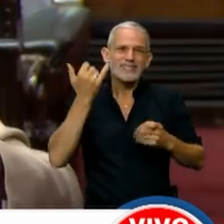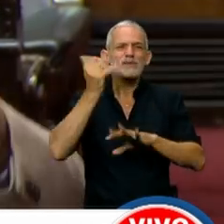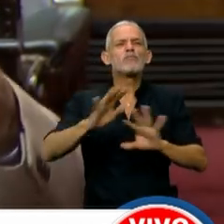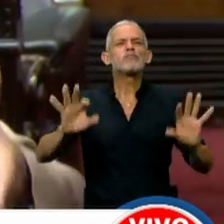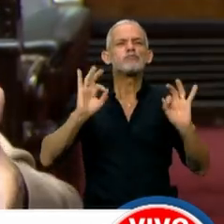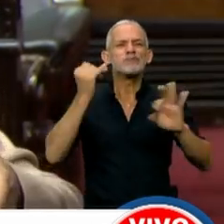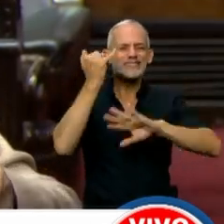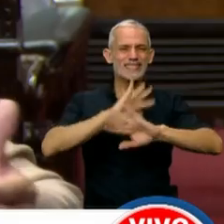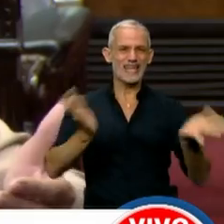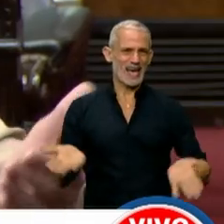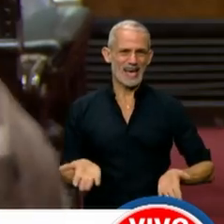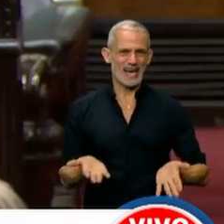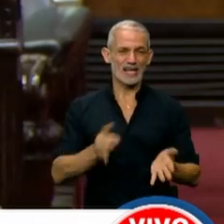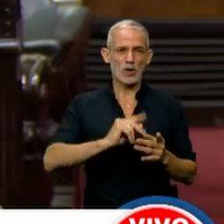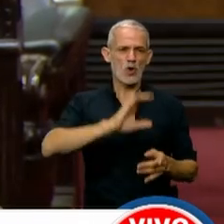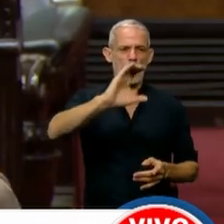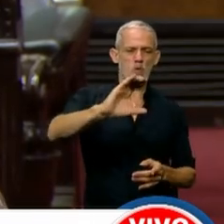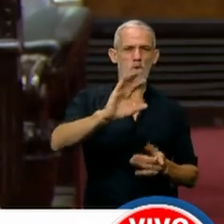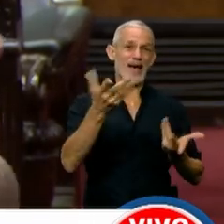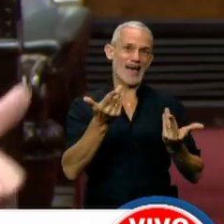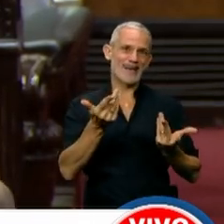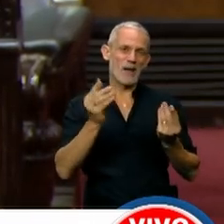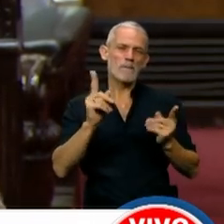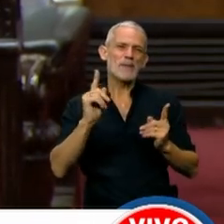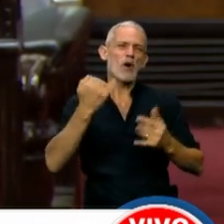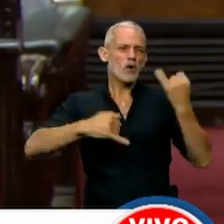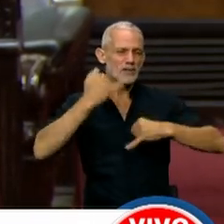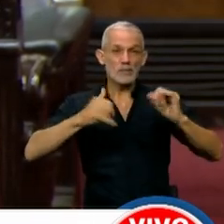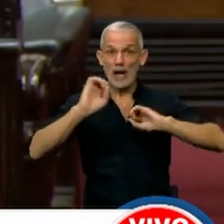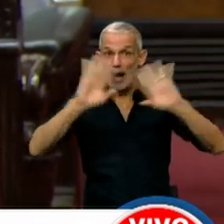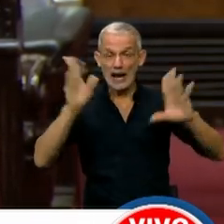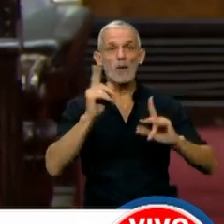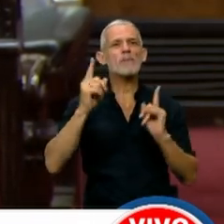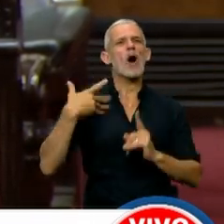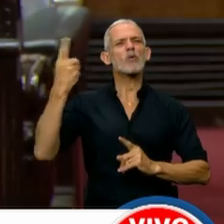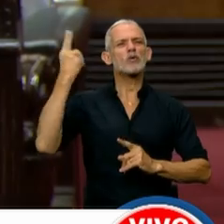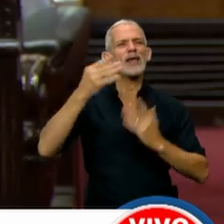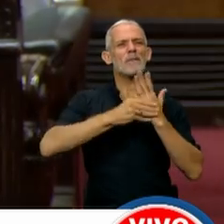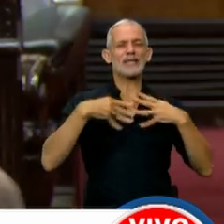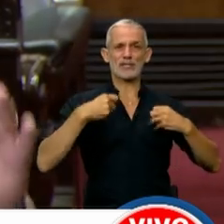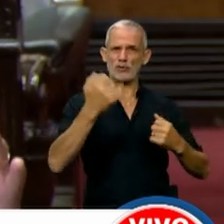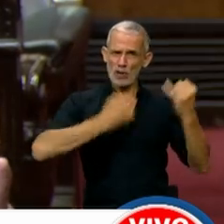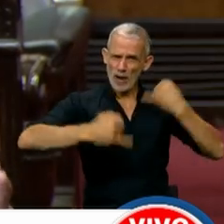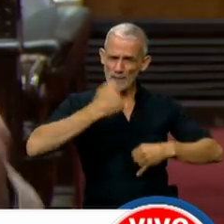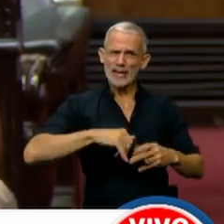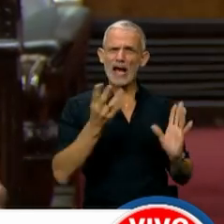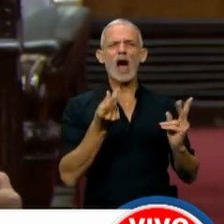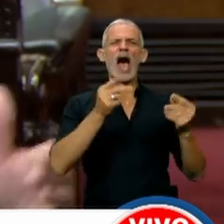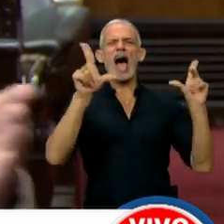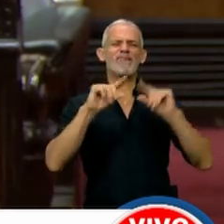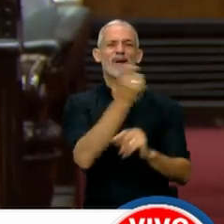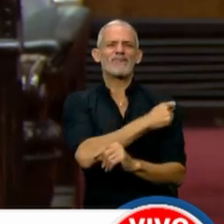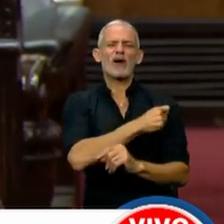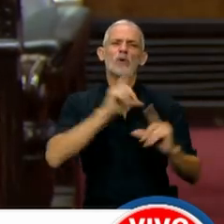eso está más un abaratamiento como nos explicaron claramente las autoridades del ministerio de salud de la nación de las